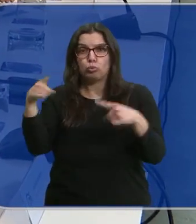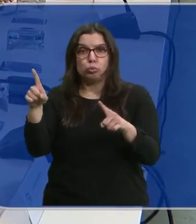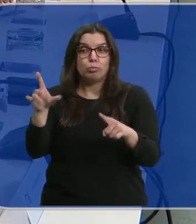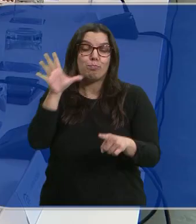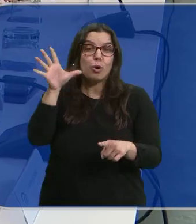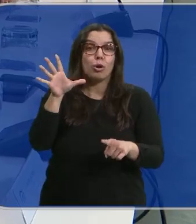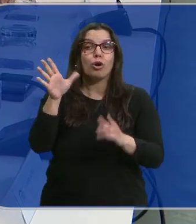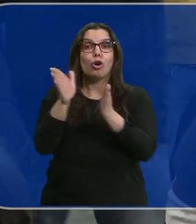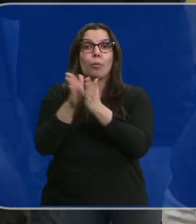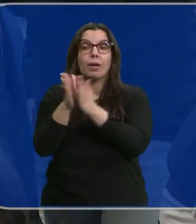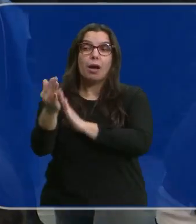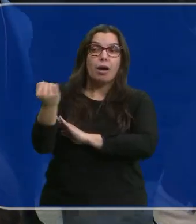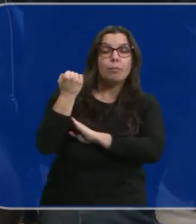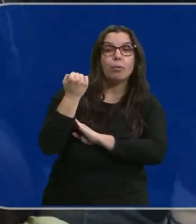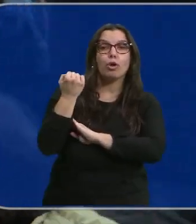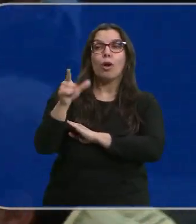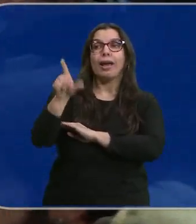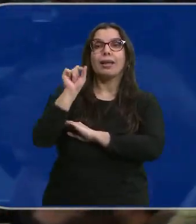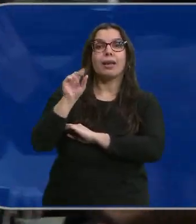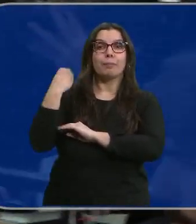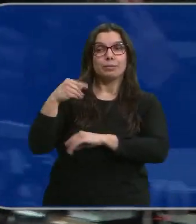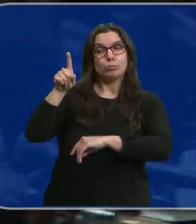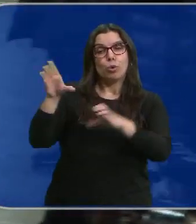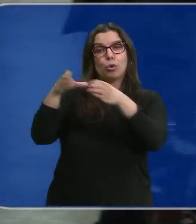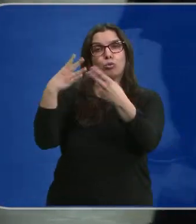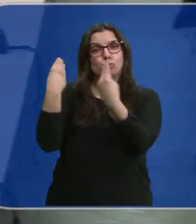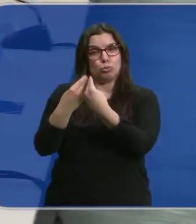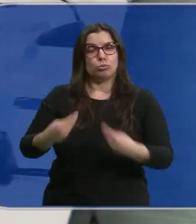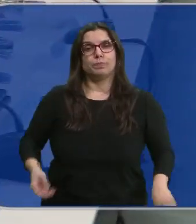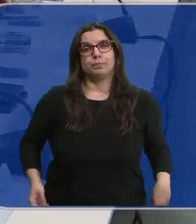haber elegido como compañero de legislatura a Junts.